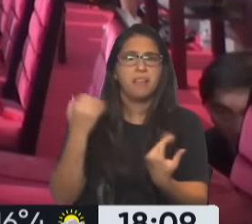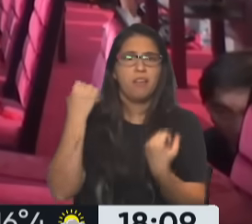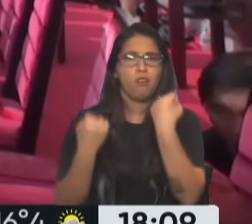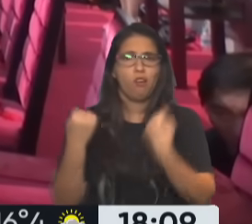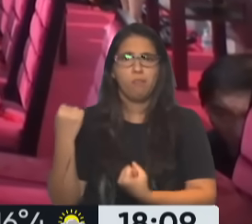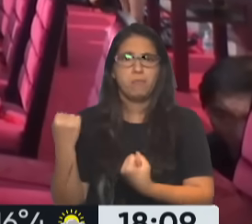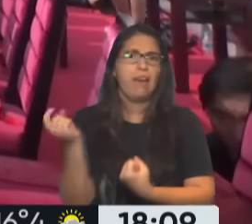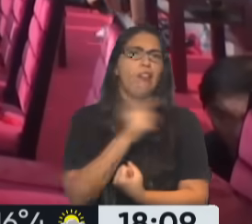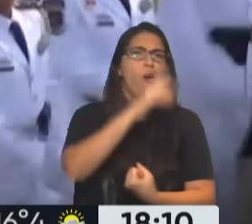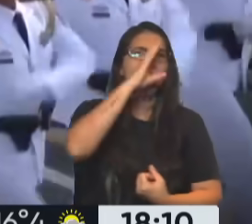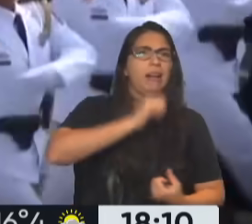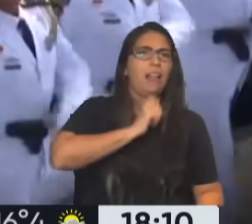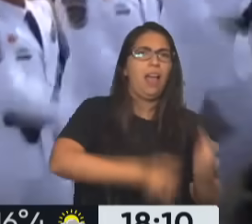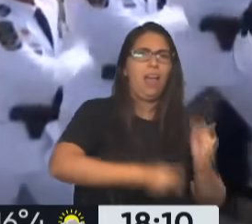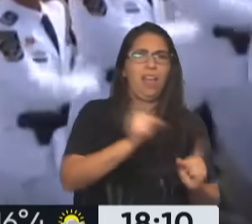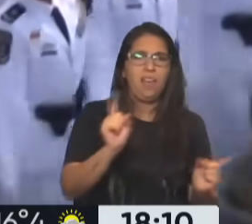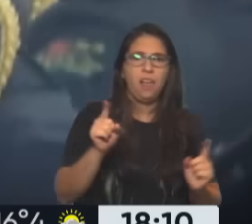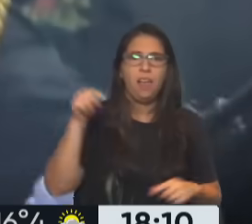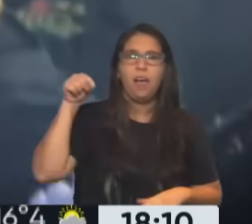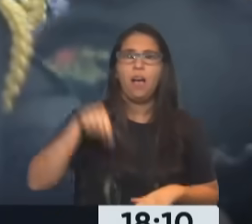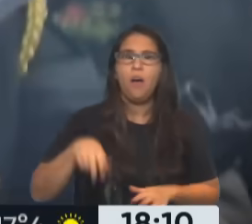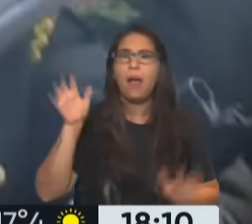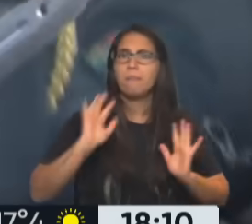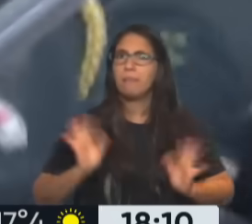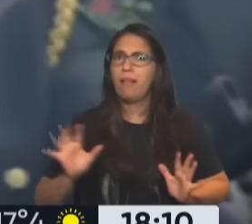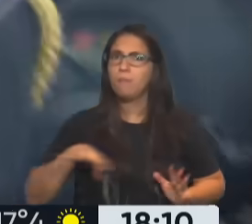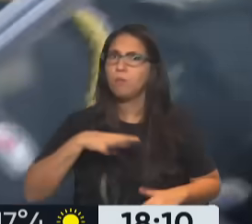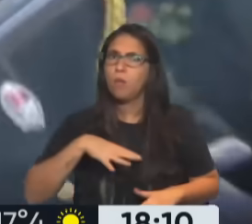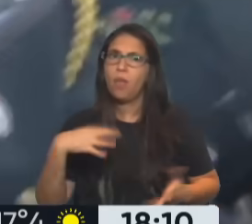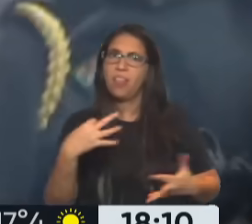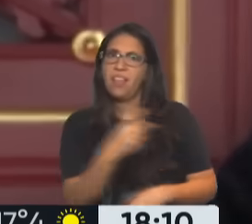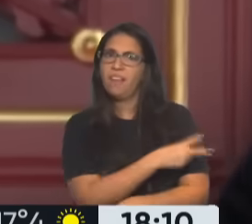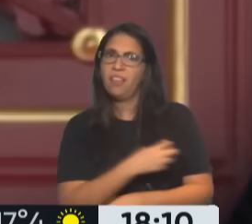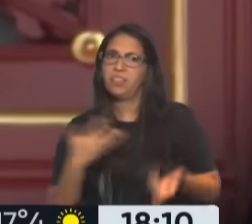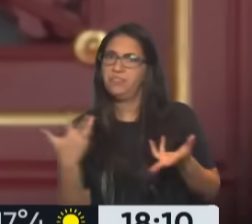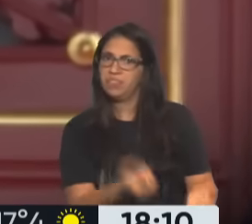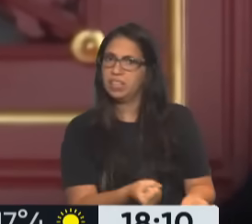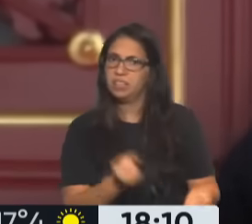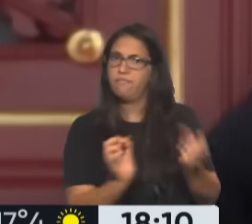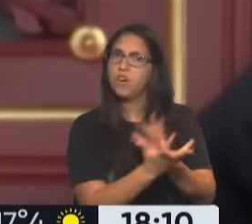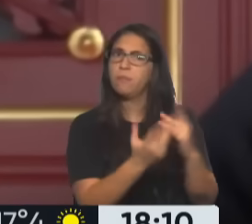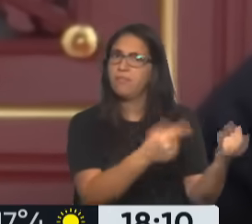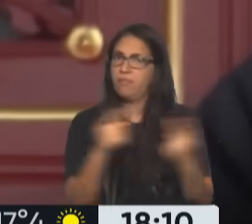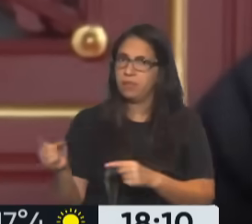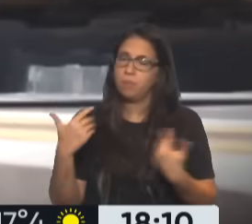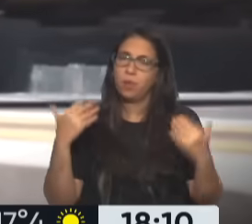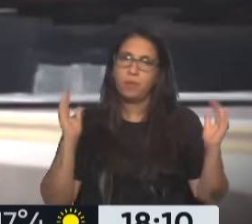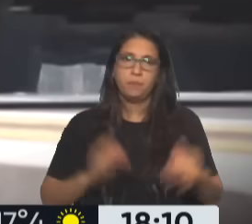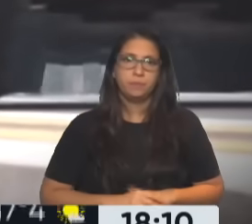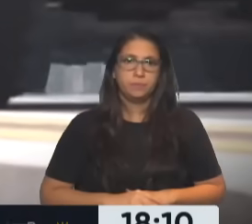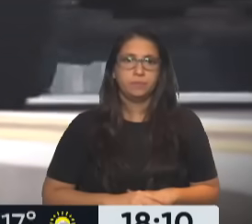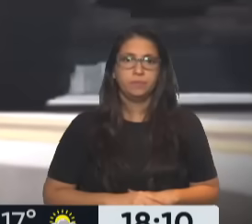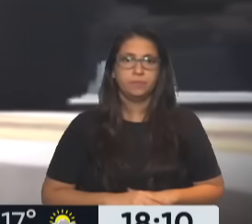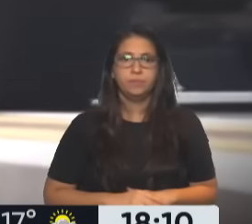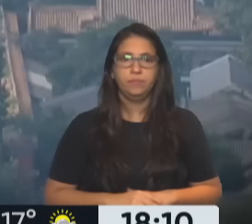la fuerza militar, aunque se prepare para la posibilidad de que deba defender sus intereses de otra manera.